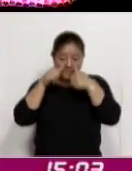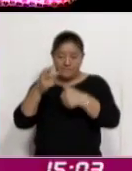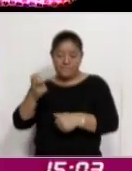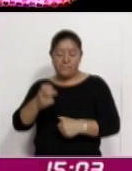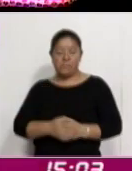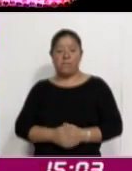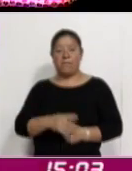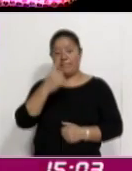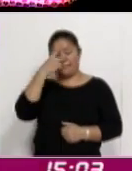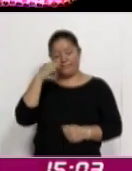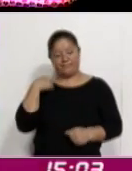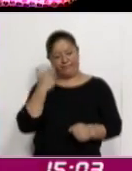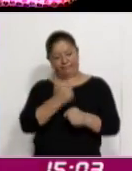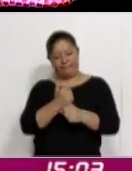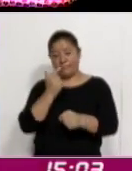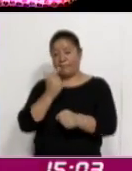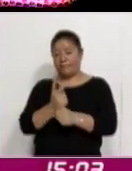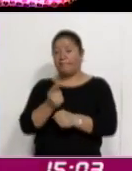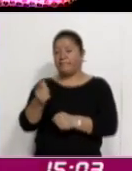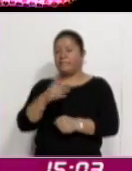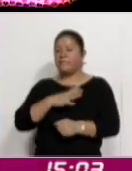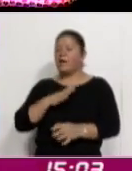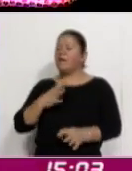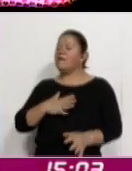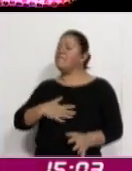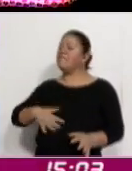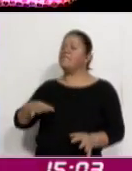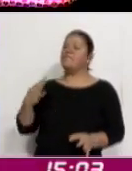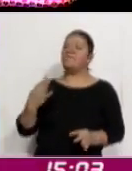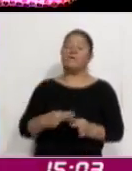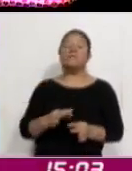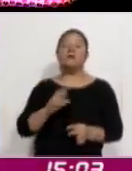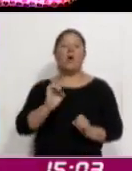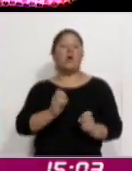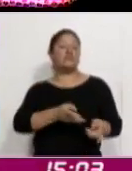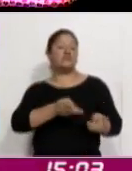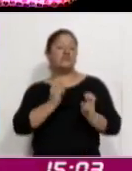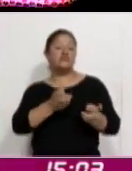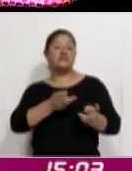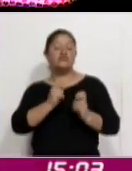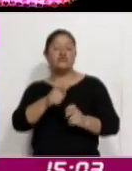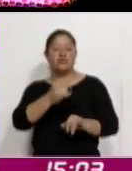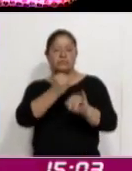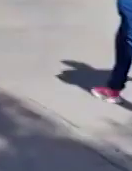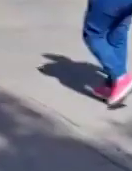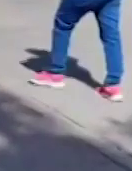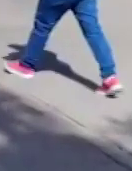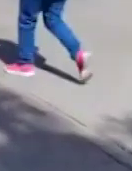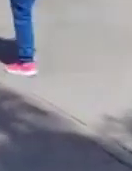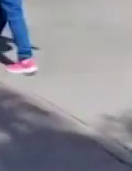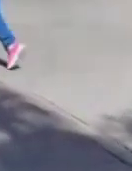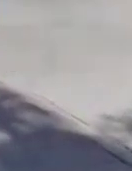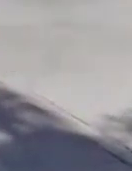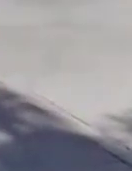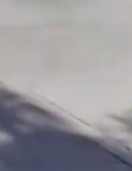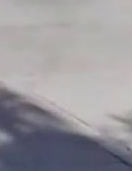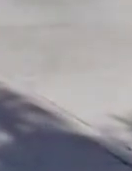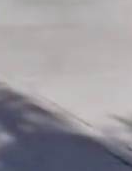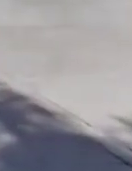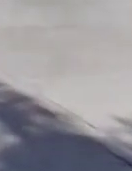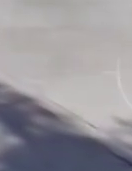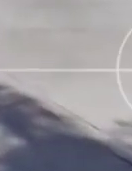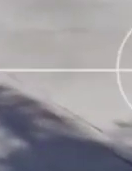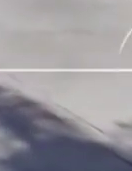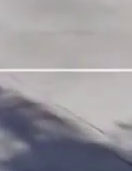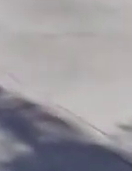para detectar los intentos de fraudes o robos en línea. Adelante, Edith. Muy buenas tardes. Jesús Auditorio, muy